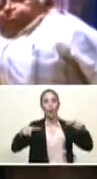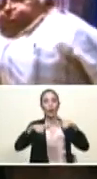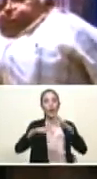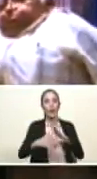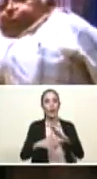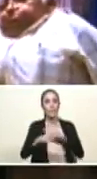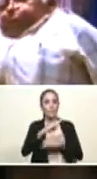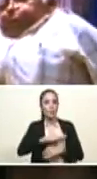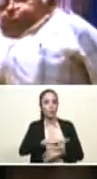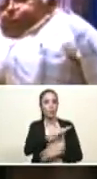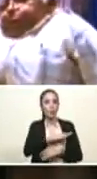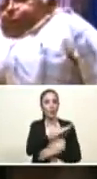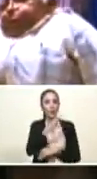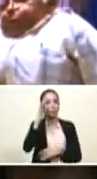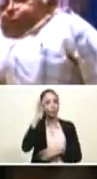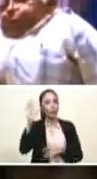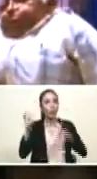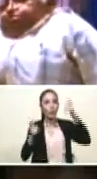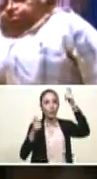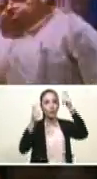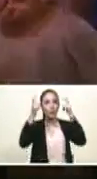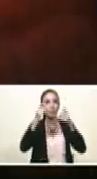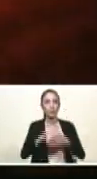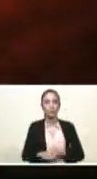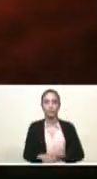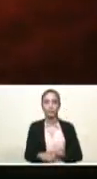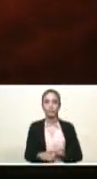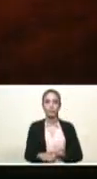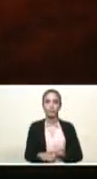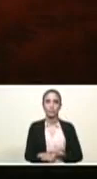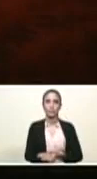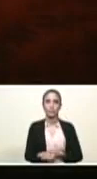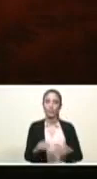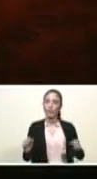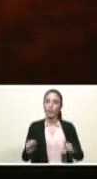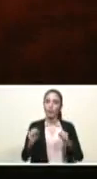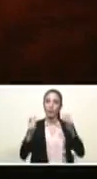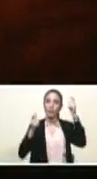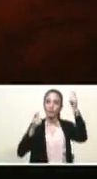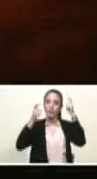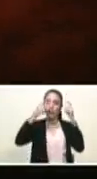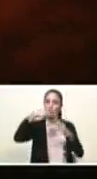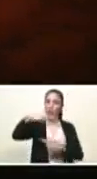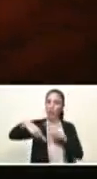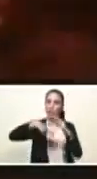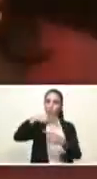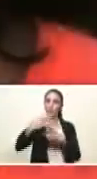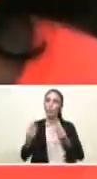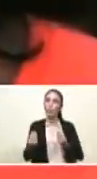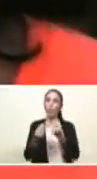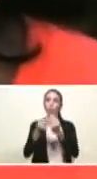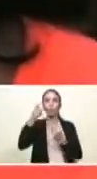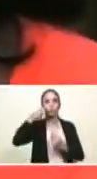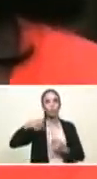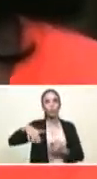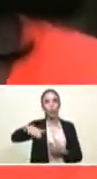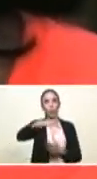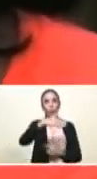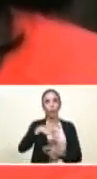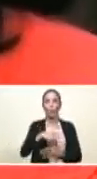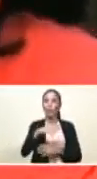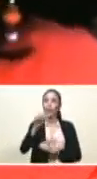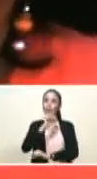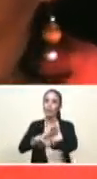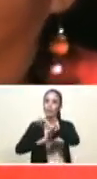Sueños del comandante Chávez. ¡Que viva Chávez! ¡Que viva la revolución! Estamos en compañía del pueblo, un pueblo